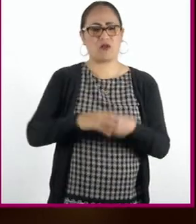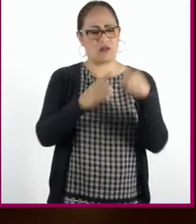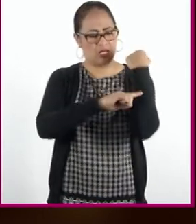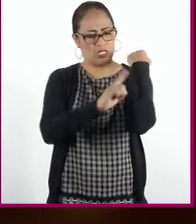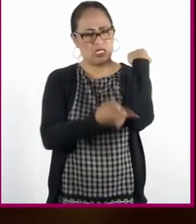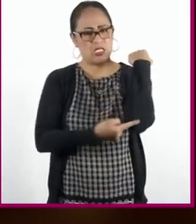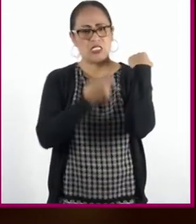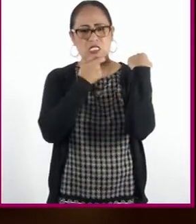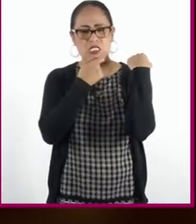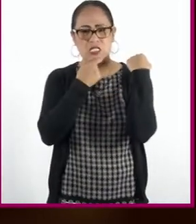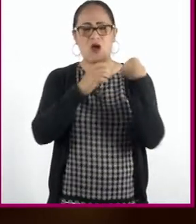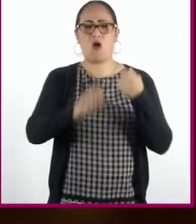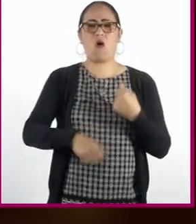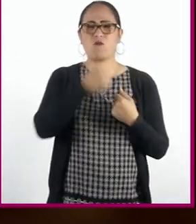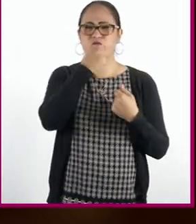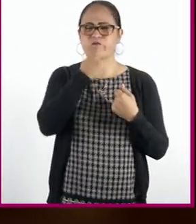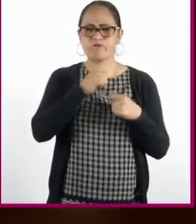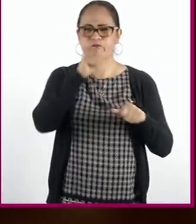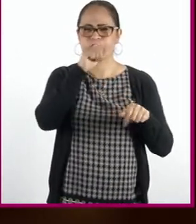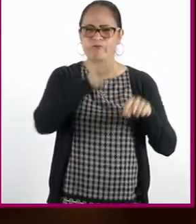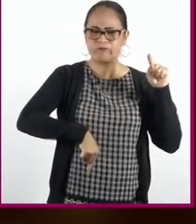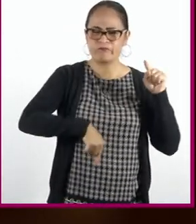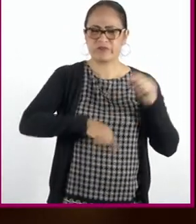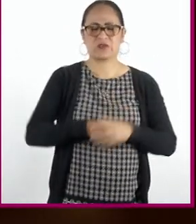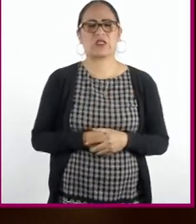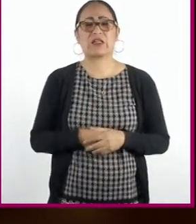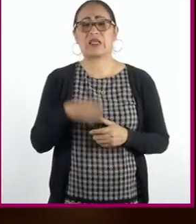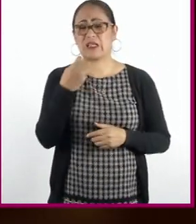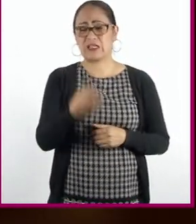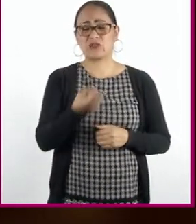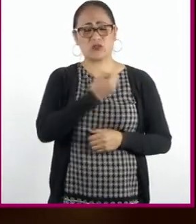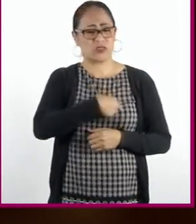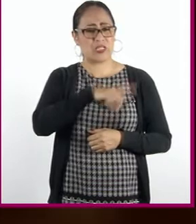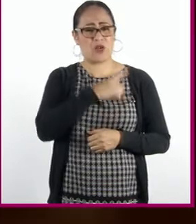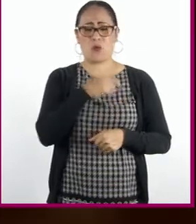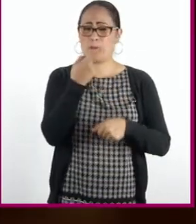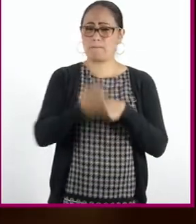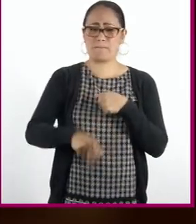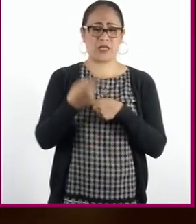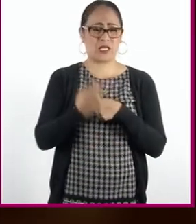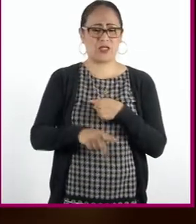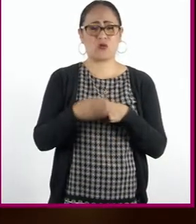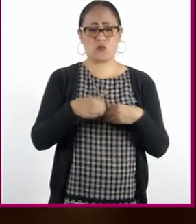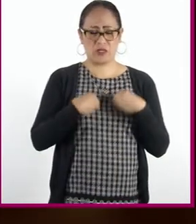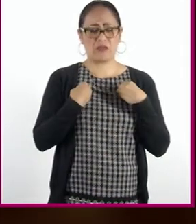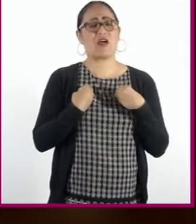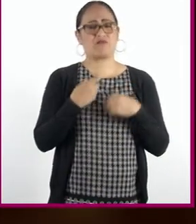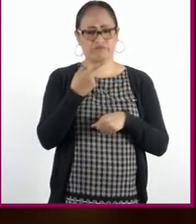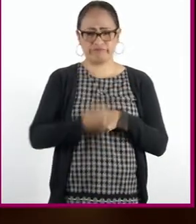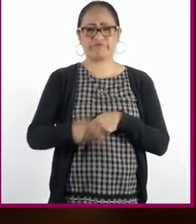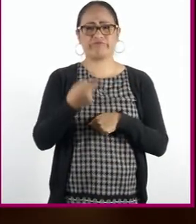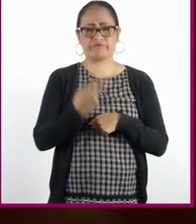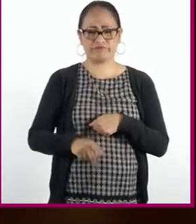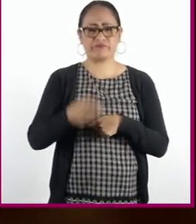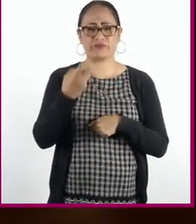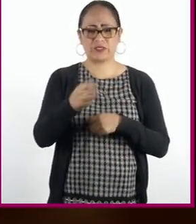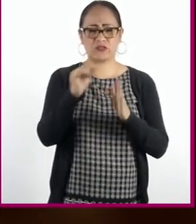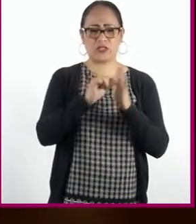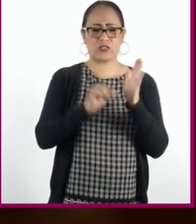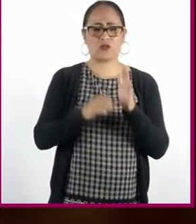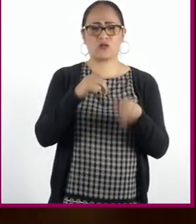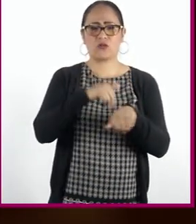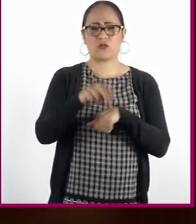genital femenina, todas situaciones que ponen en riesgo su salud y su vida. Estas violaciones van en contra del artículo